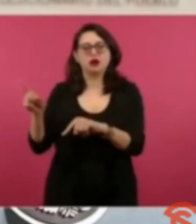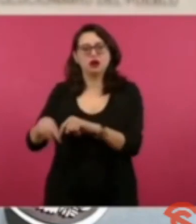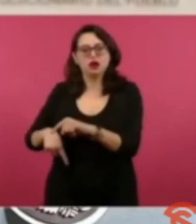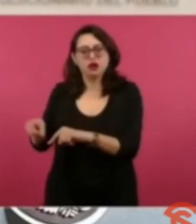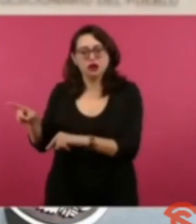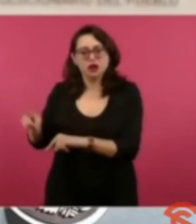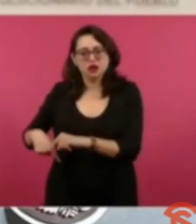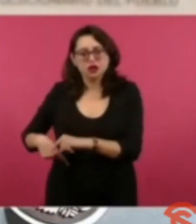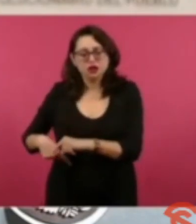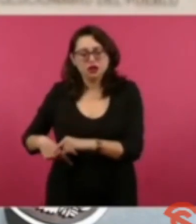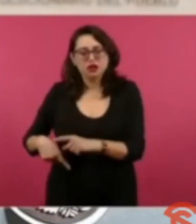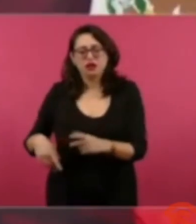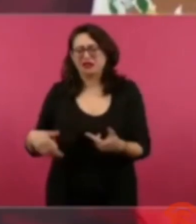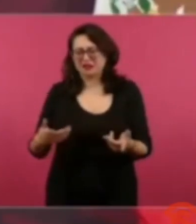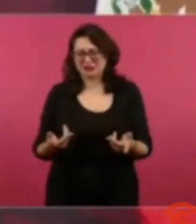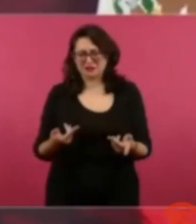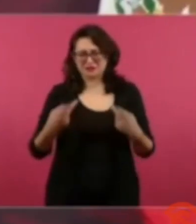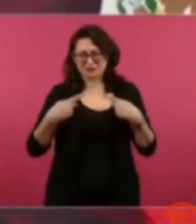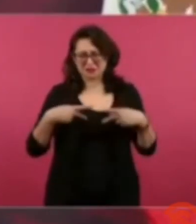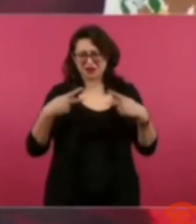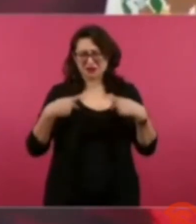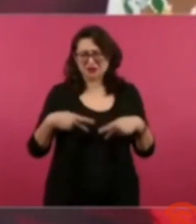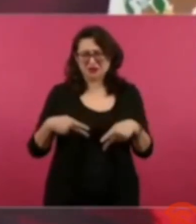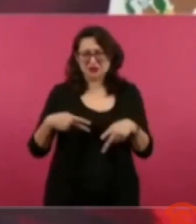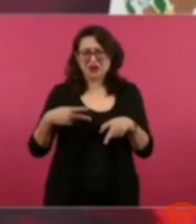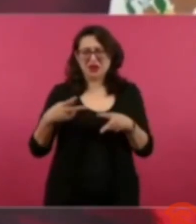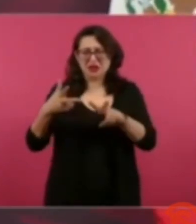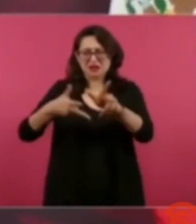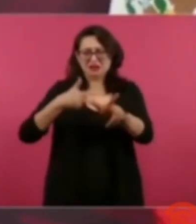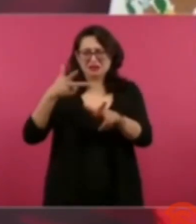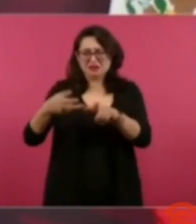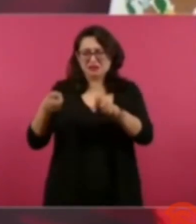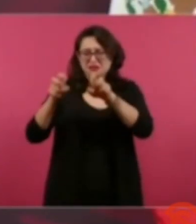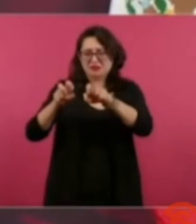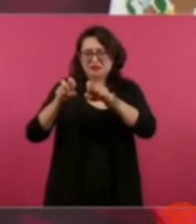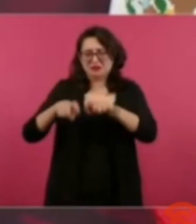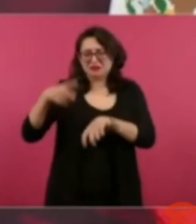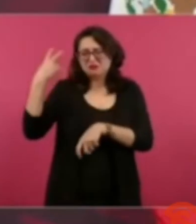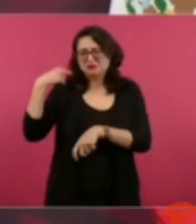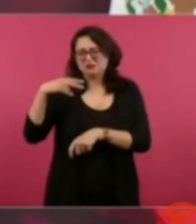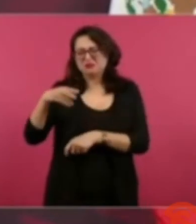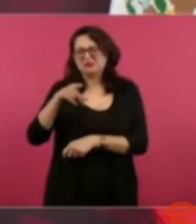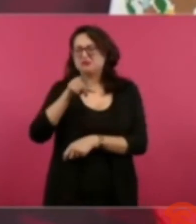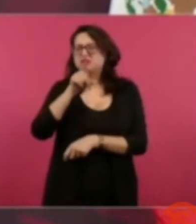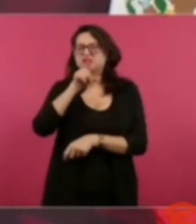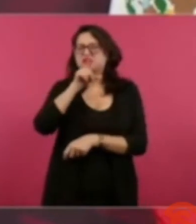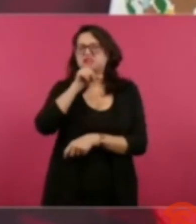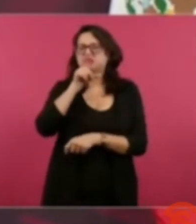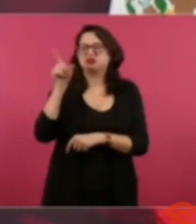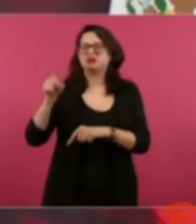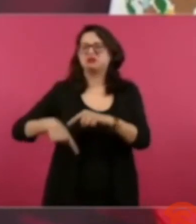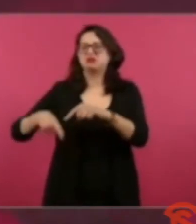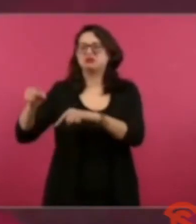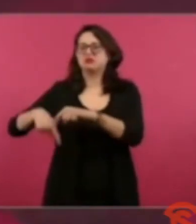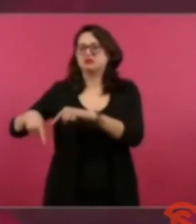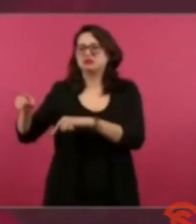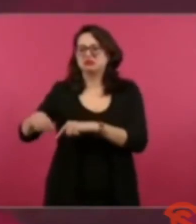para ferrocarriles de carga a dos grandes